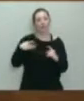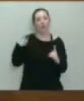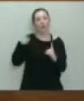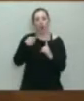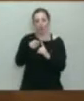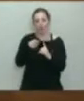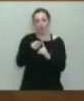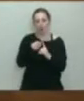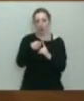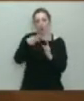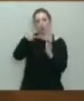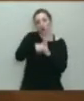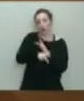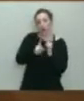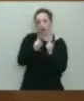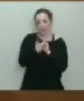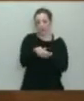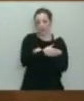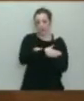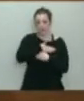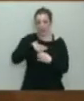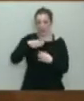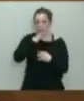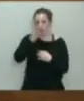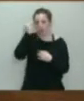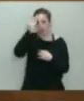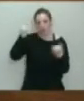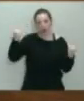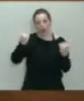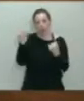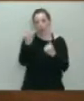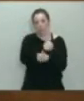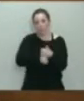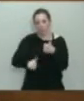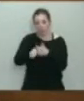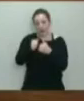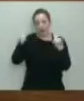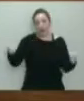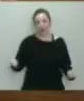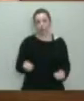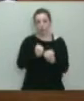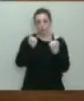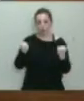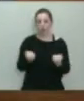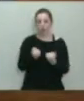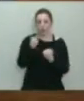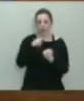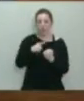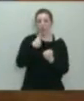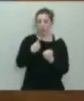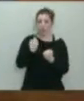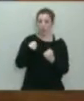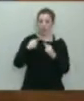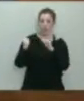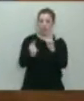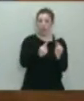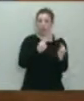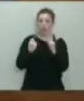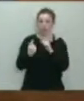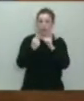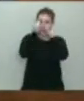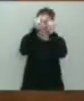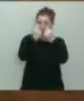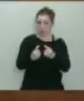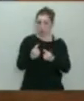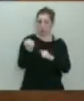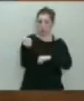esta norma. Creemos que hay que priorizar en aquellas actuaciones, se lo hemos dicho siempre, y así hablamos también en el debate presupuestario